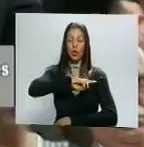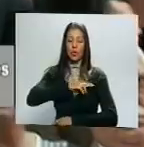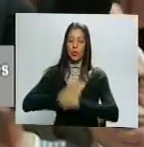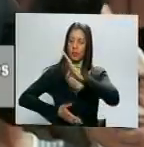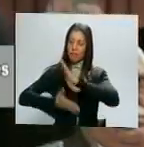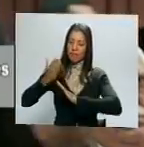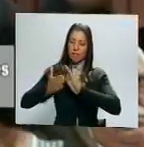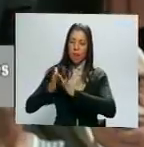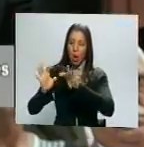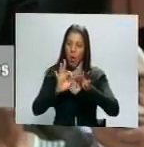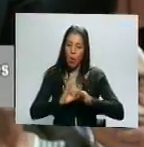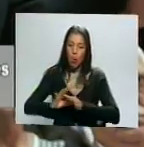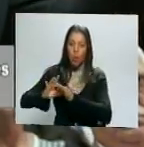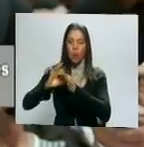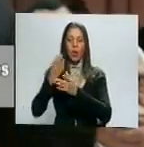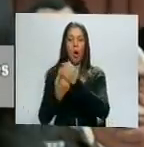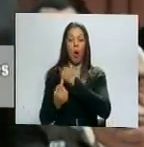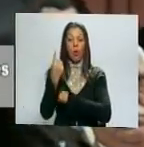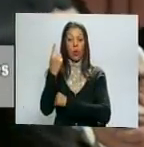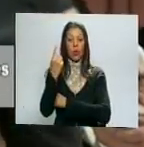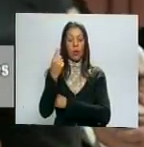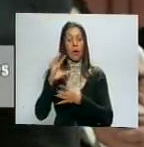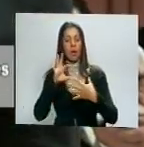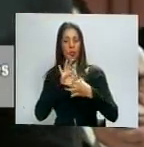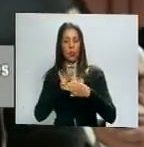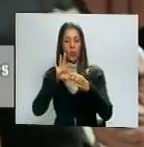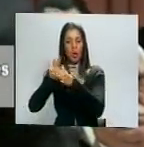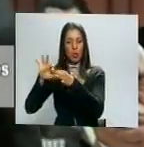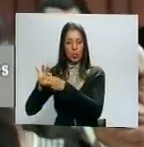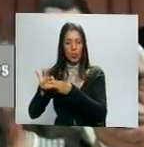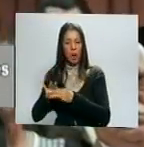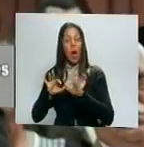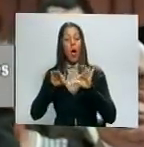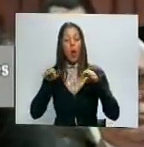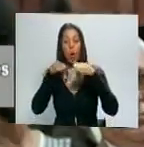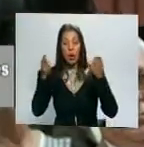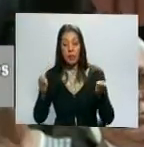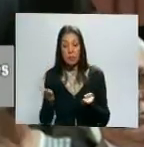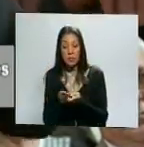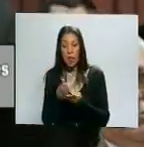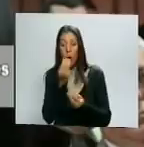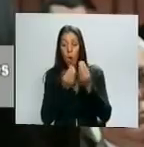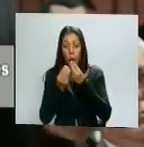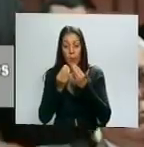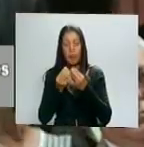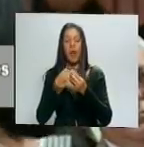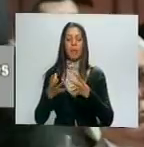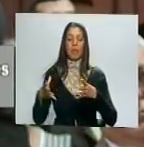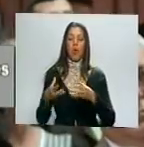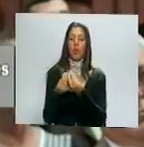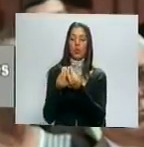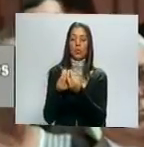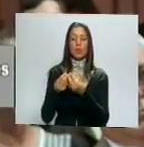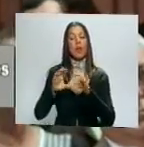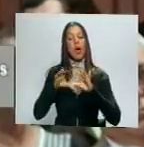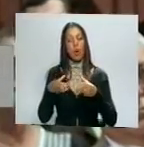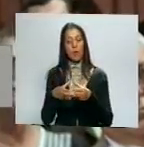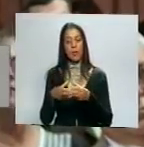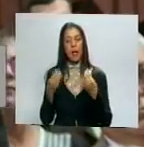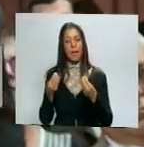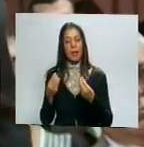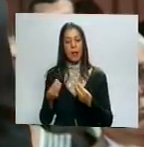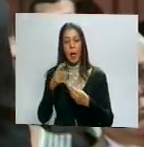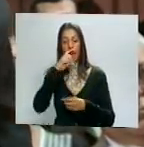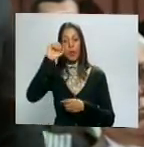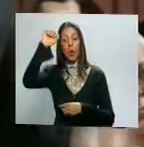como uno solo, en compañía de los comités locales de abastecimiento y producción CLA, a proteger, tal cual como lo hace nuestro